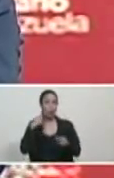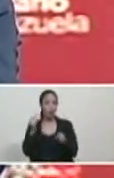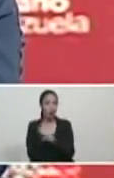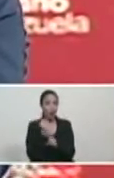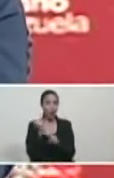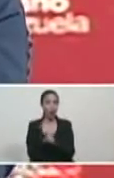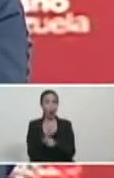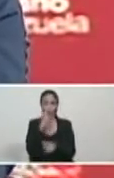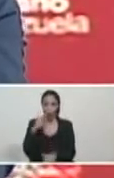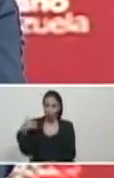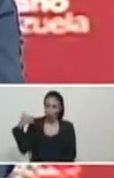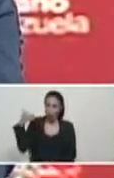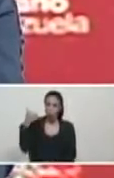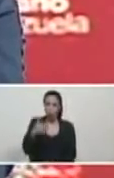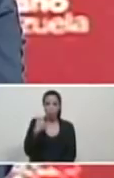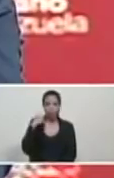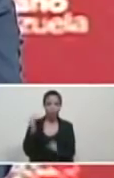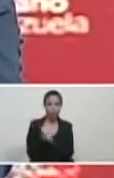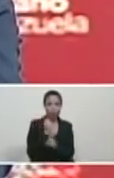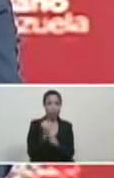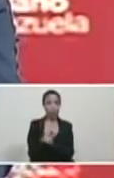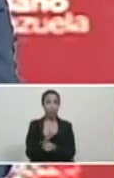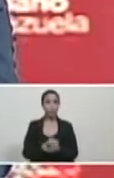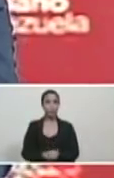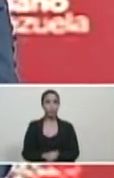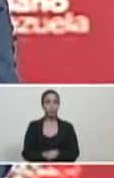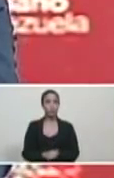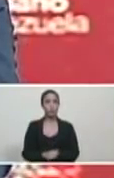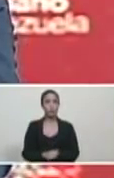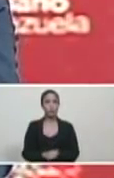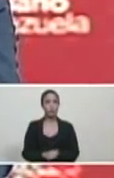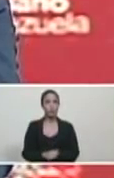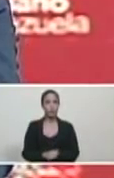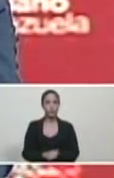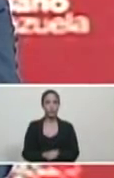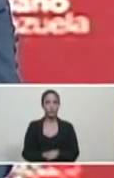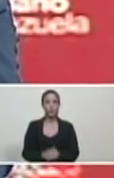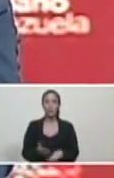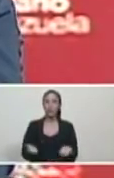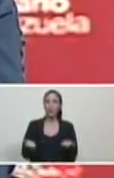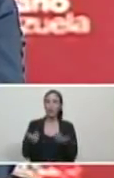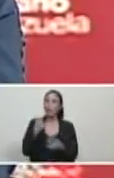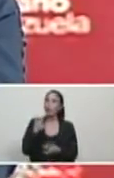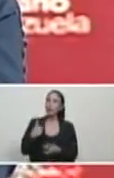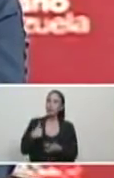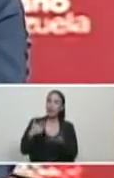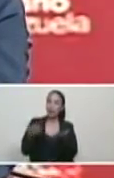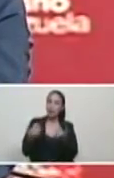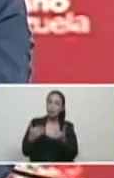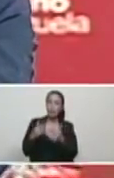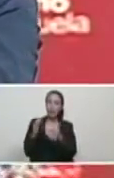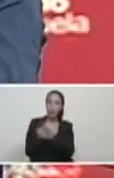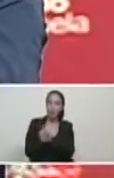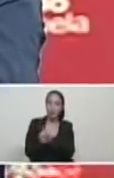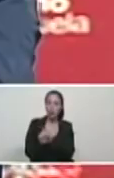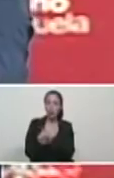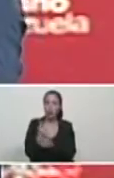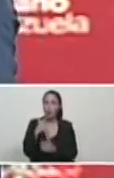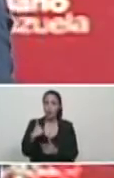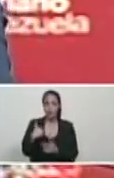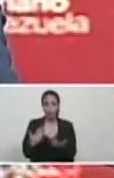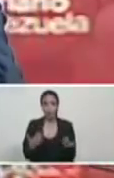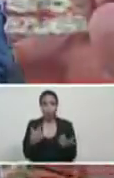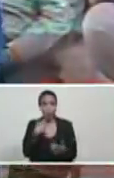hecho en estos días. Acá lo decían los compañeros Jacob, Scarlett, Jazmín, reconocerlo